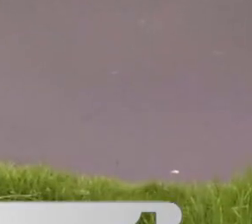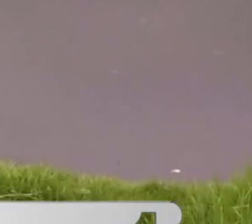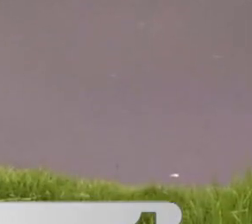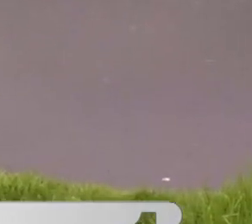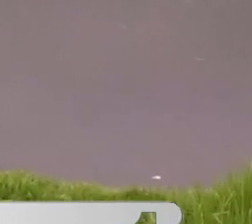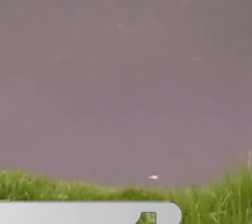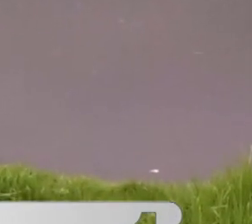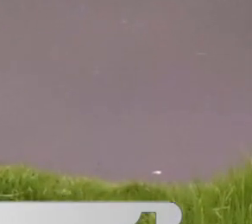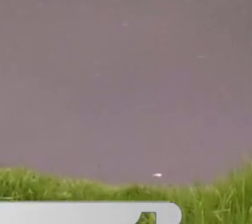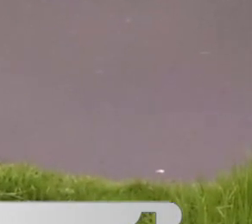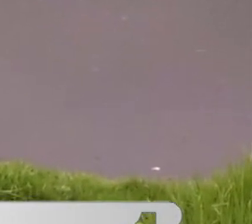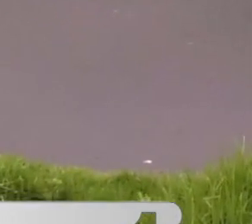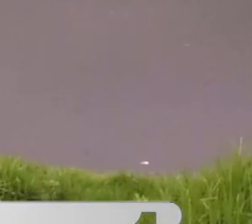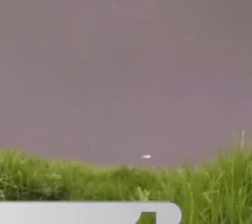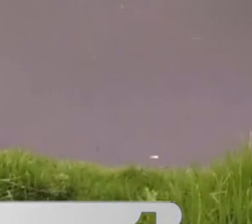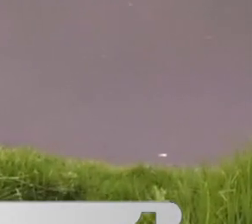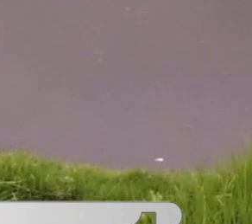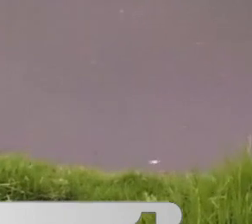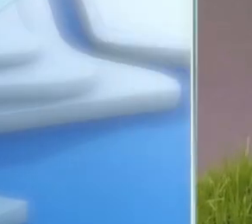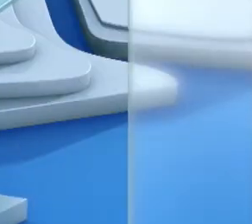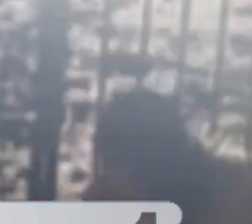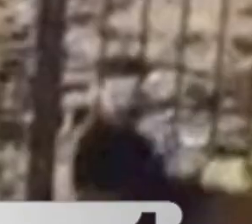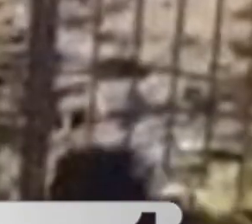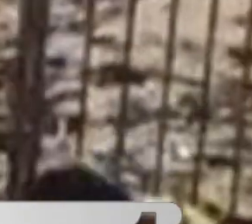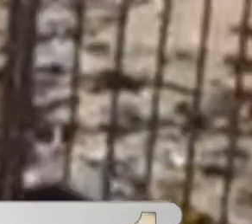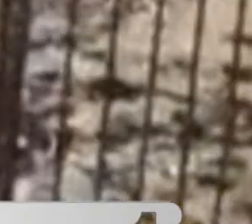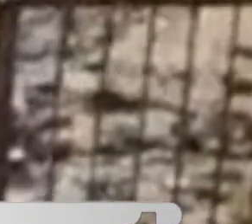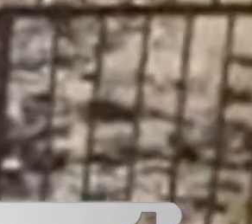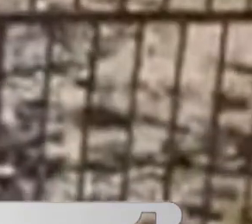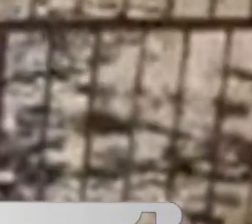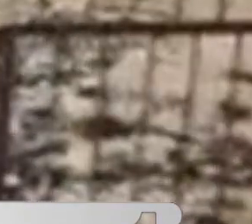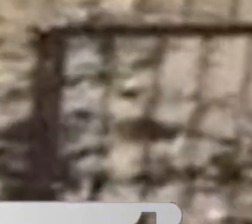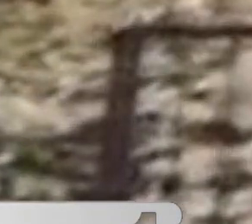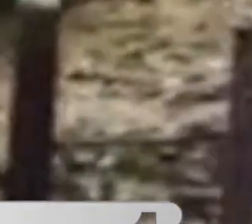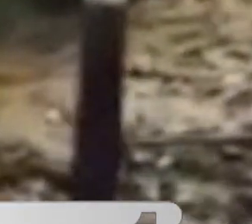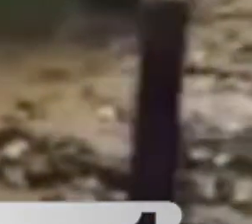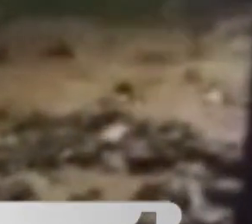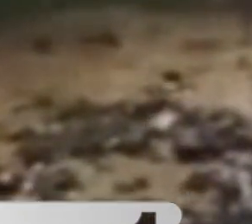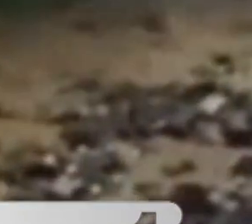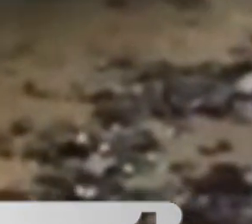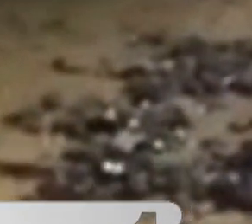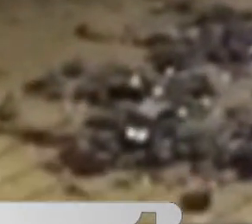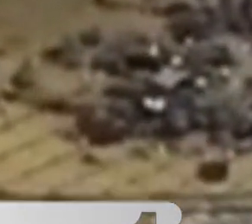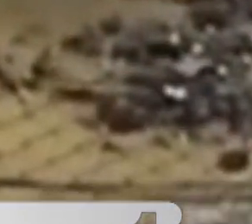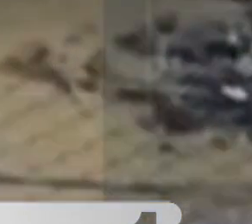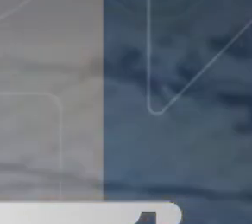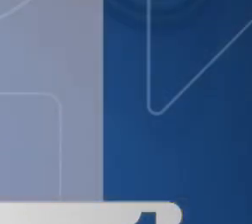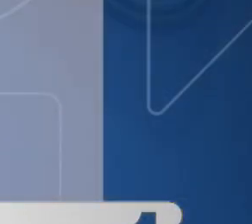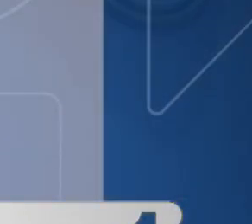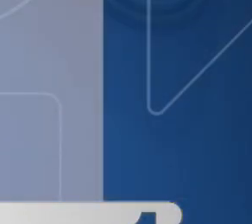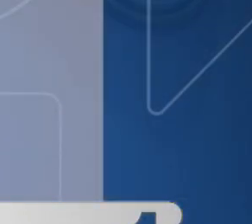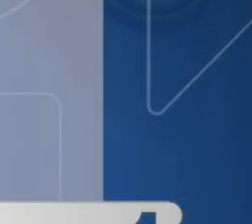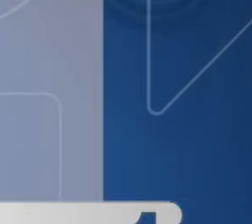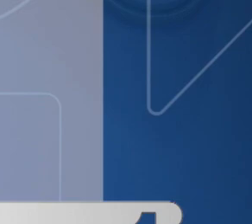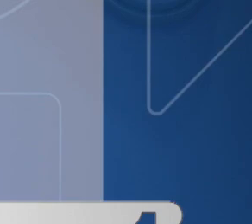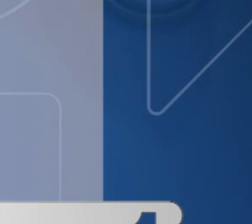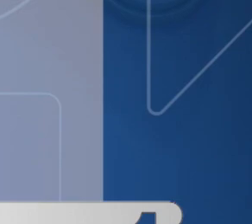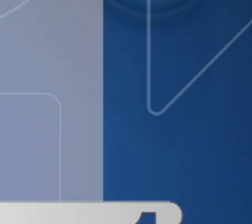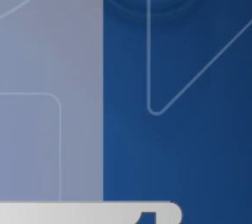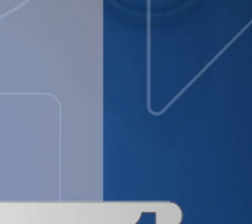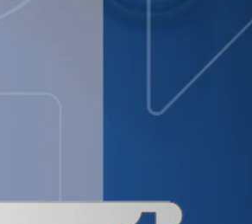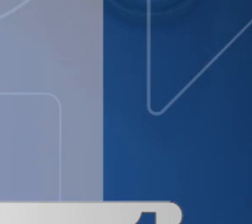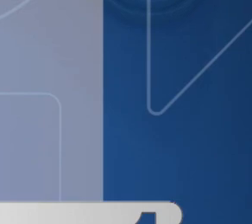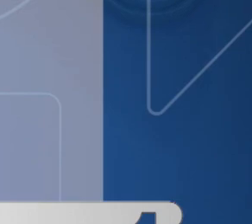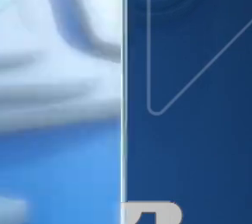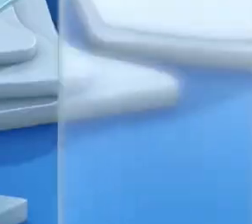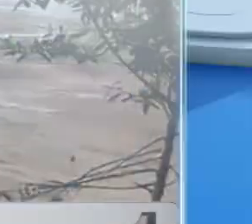Bogotá. Así se ve el enorme cráter. Emergencia por lluvias en Medellín. Inundaciones en Amagá. Granizada